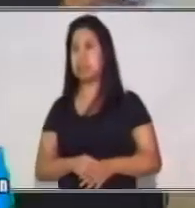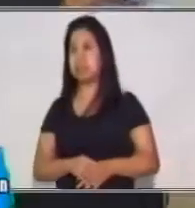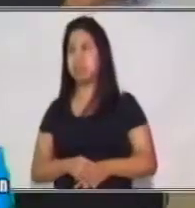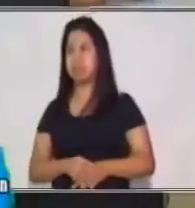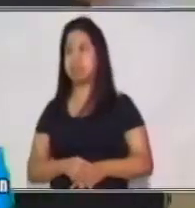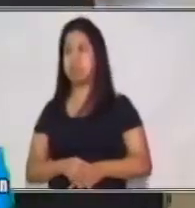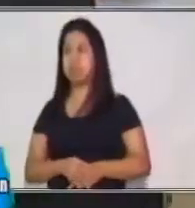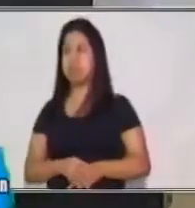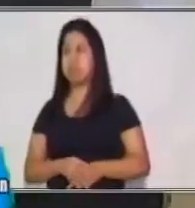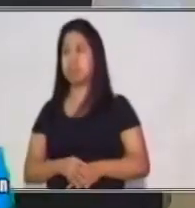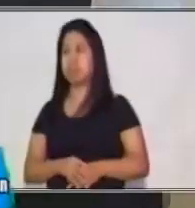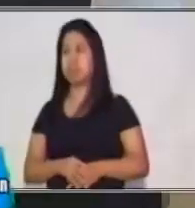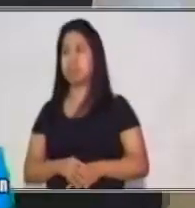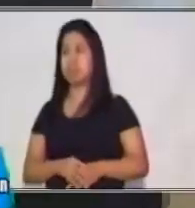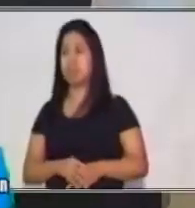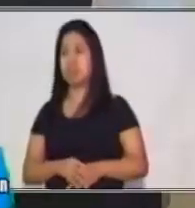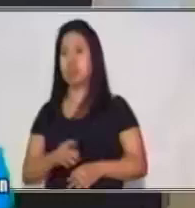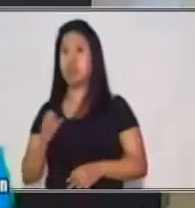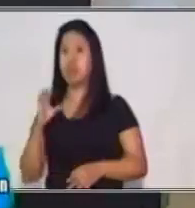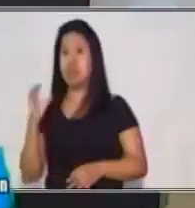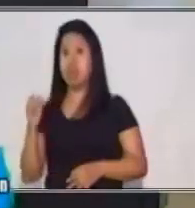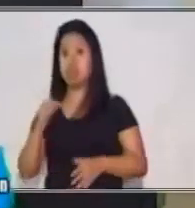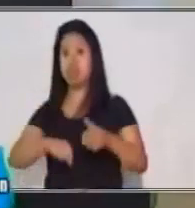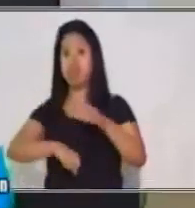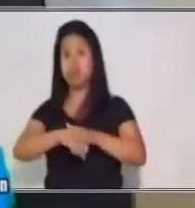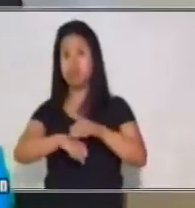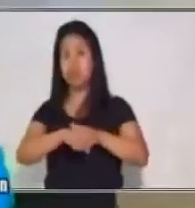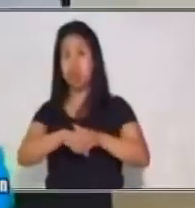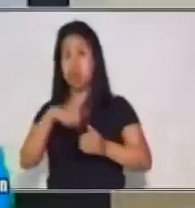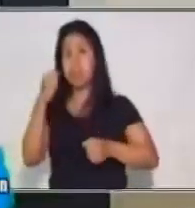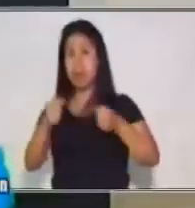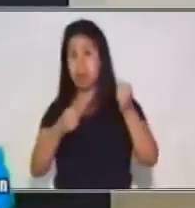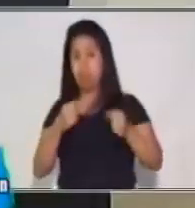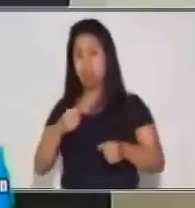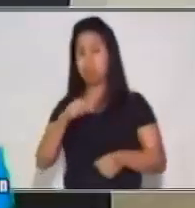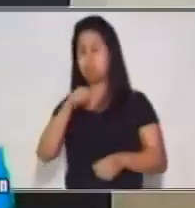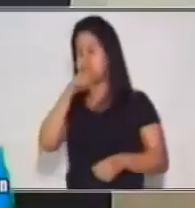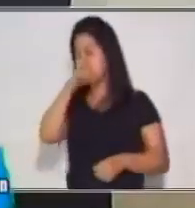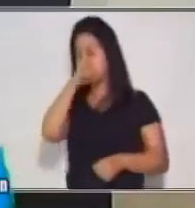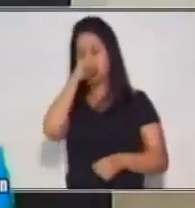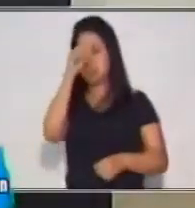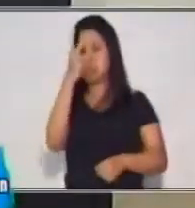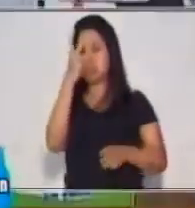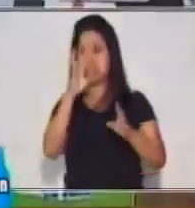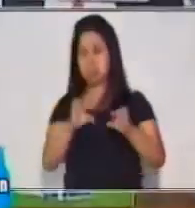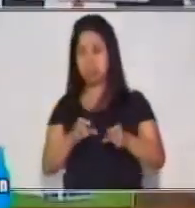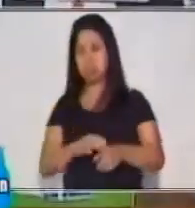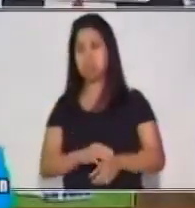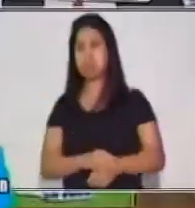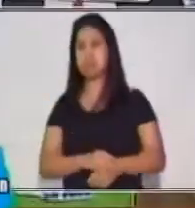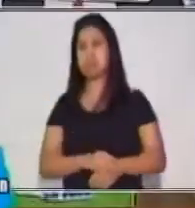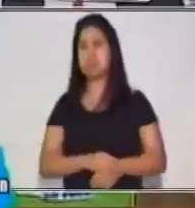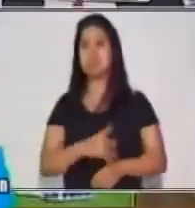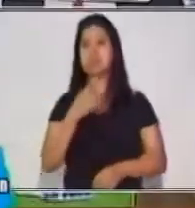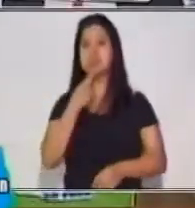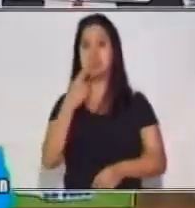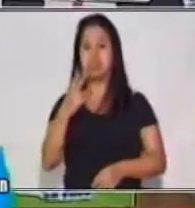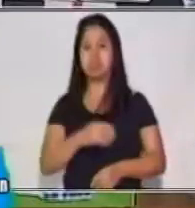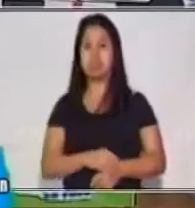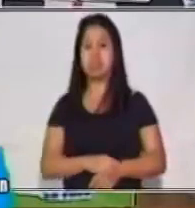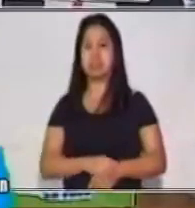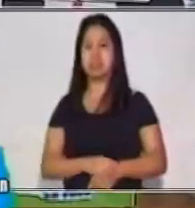La número 13, fútbol y maratón. 2 personas prefieren fútbol y maratón. Entonces voy a